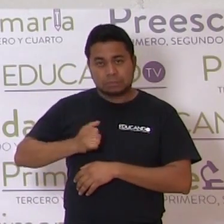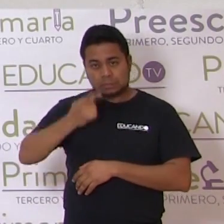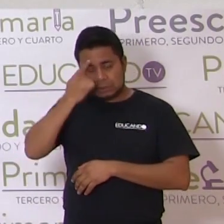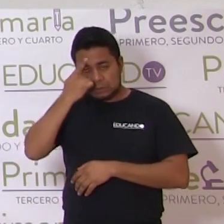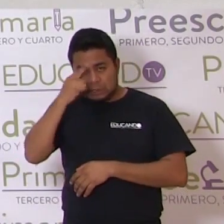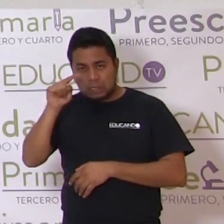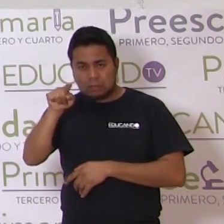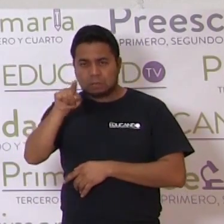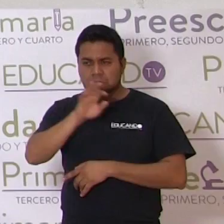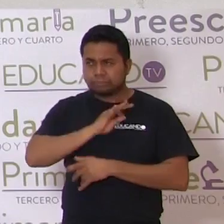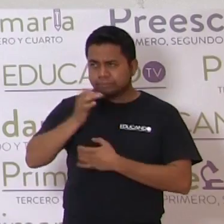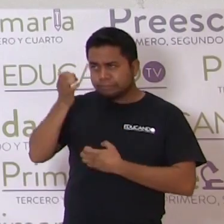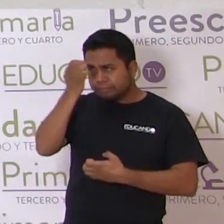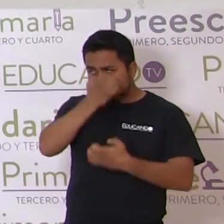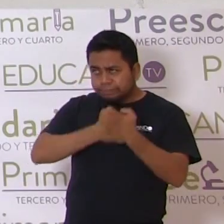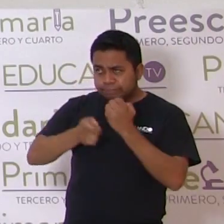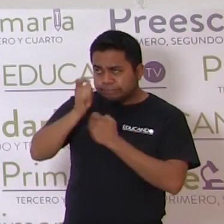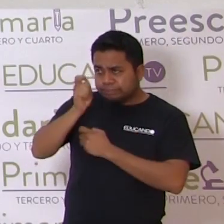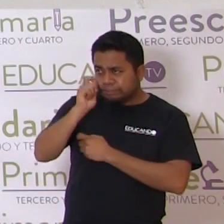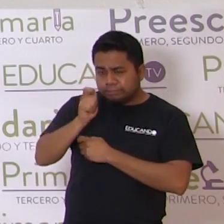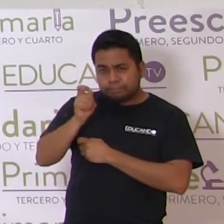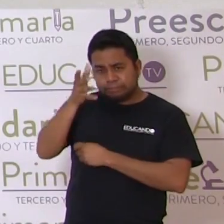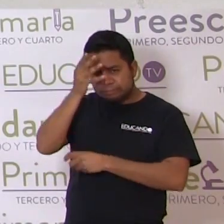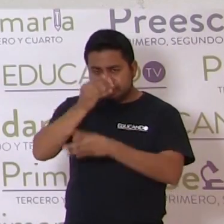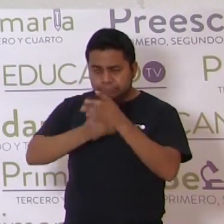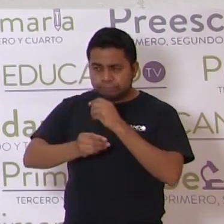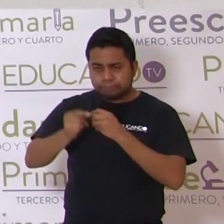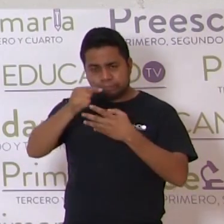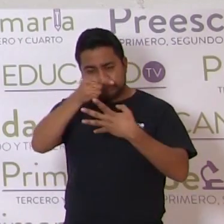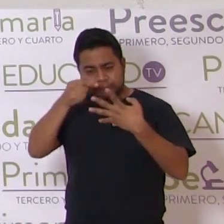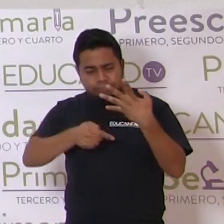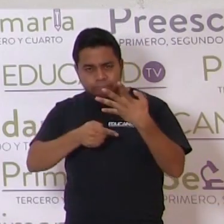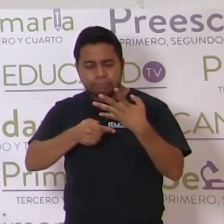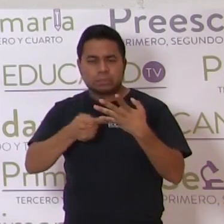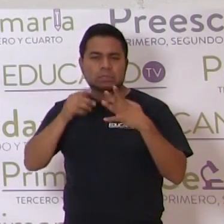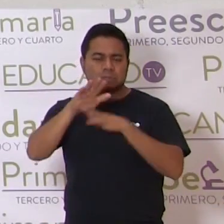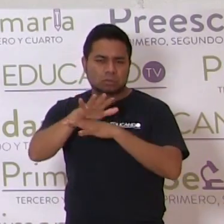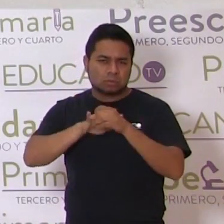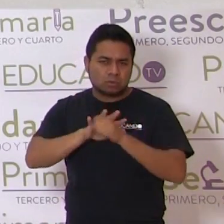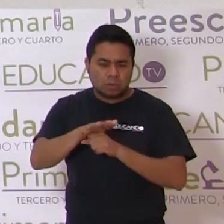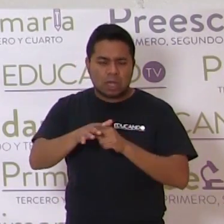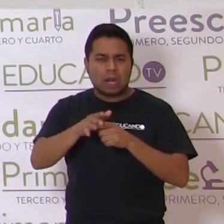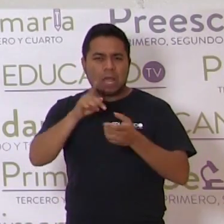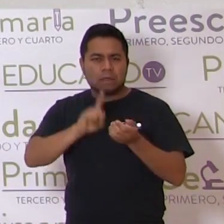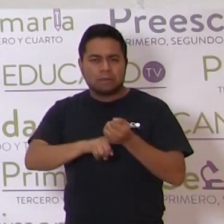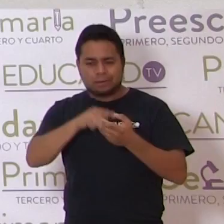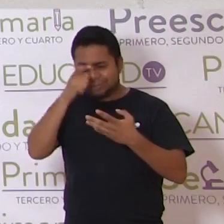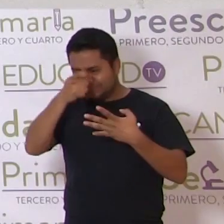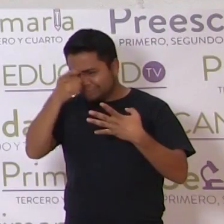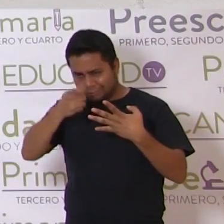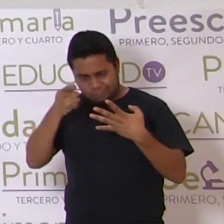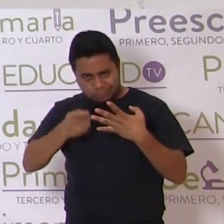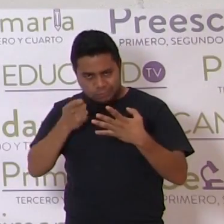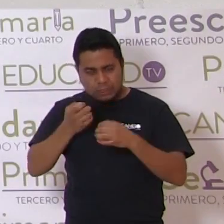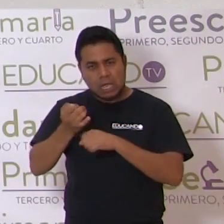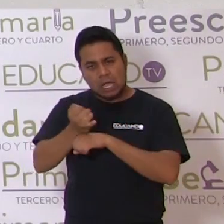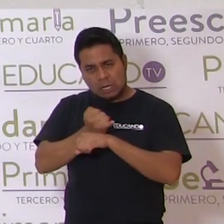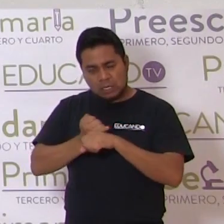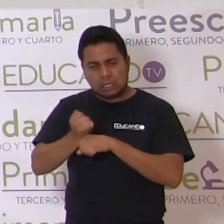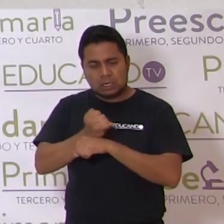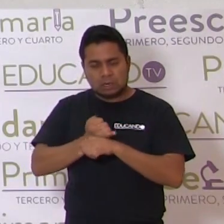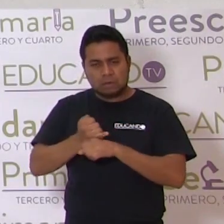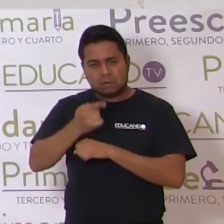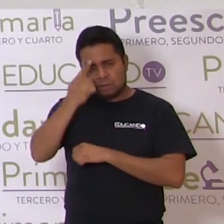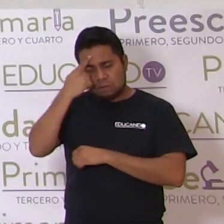vayan observando, identificando y aprendiendo los diferentes elementos que